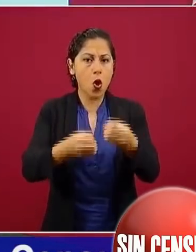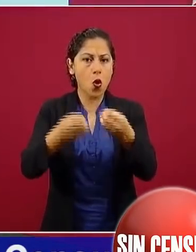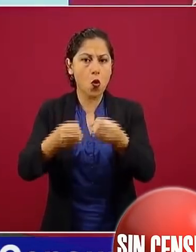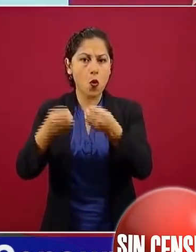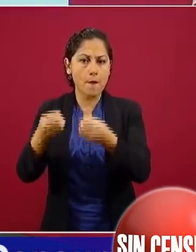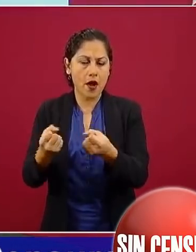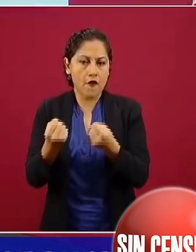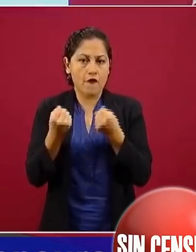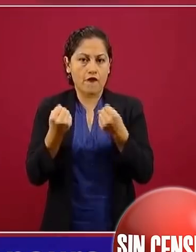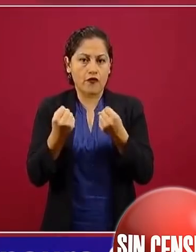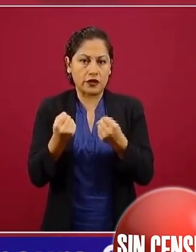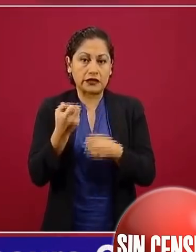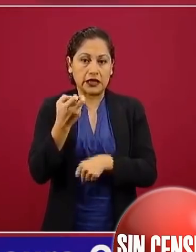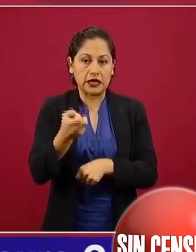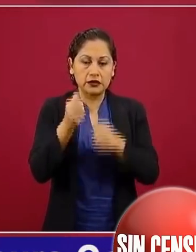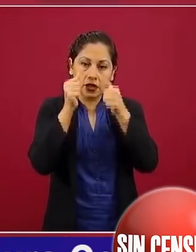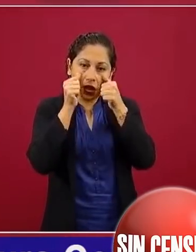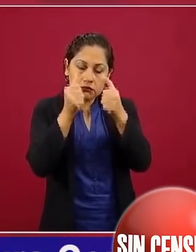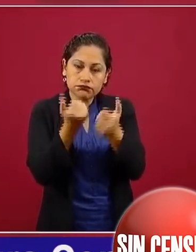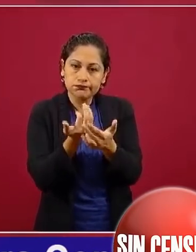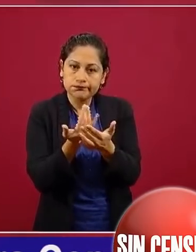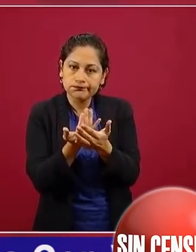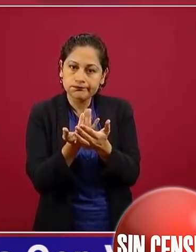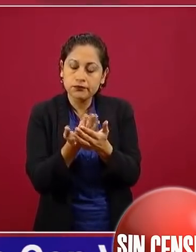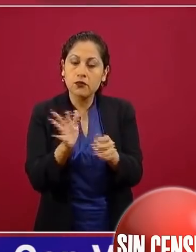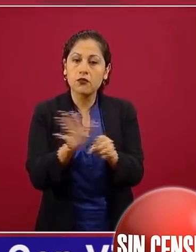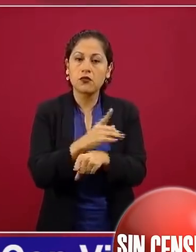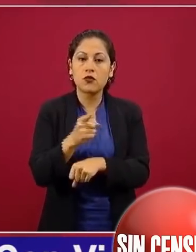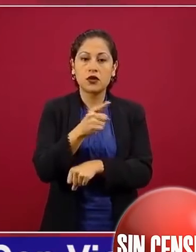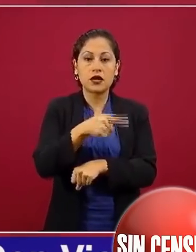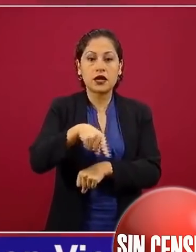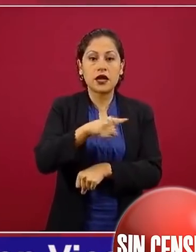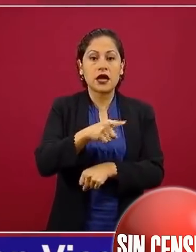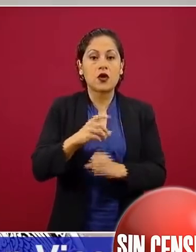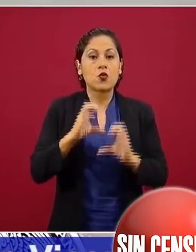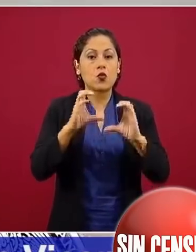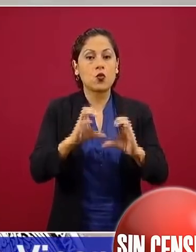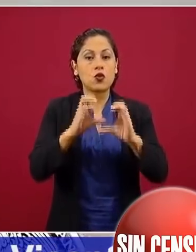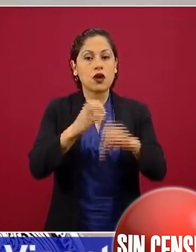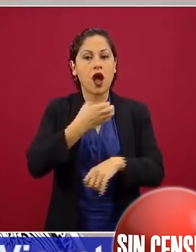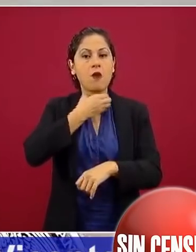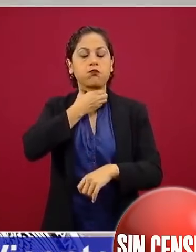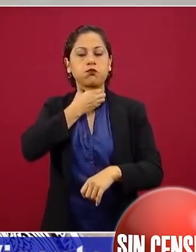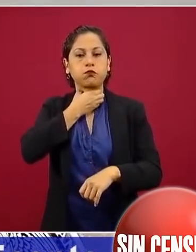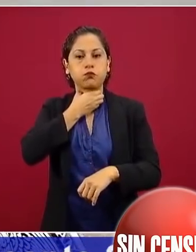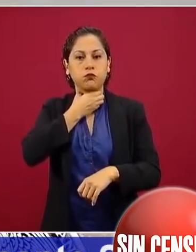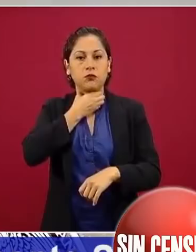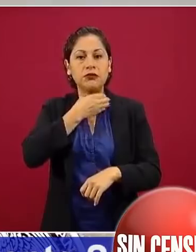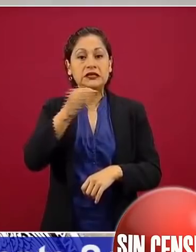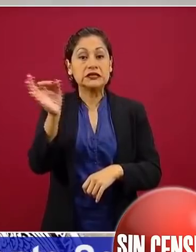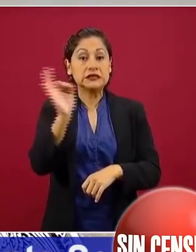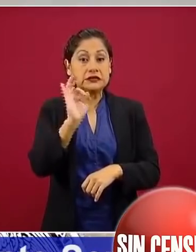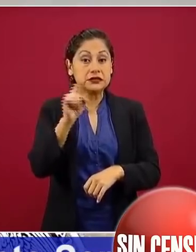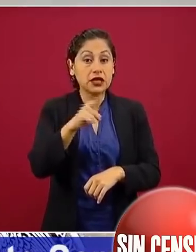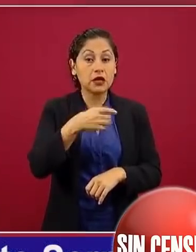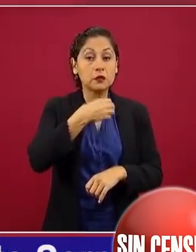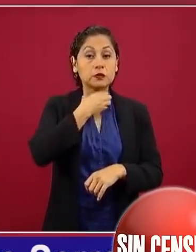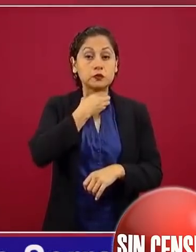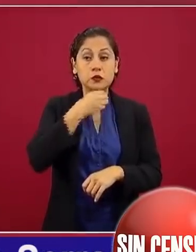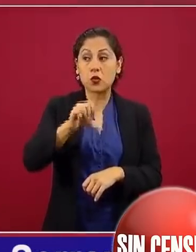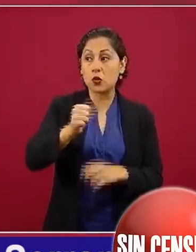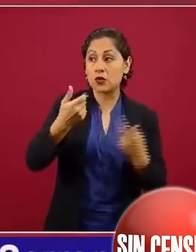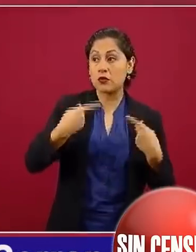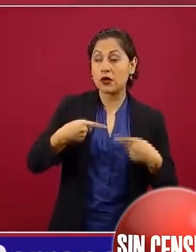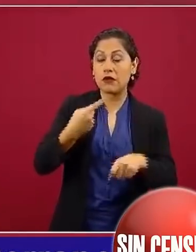seguirá siendo un reto asegurar que no haya sobrecupo que pudiera evitar que se atiendan las